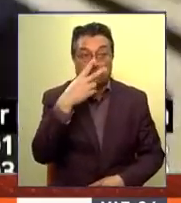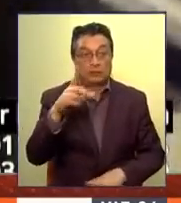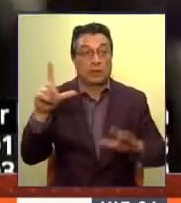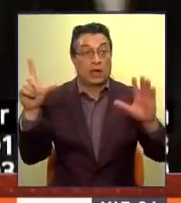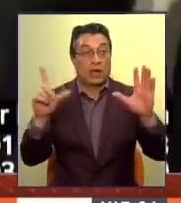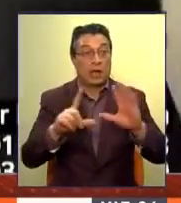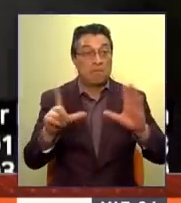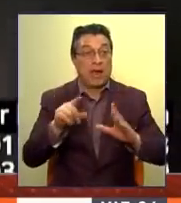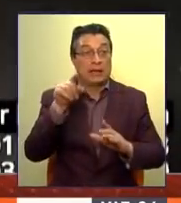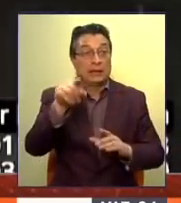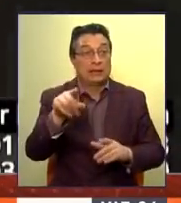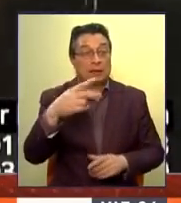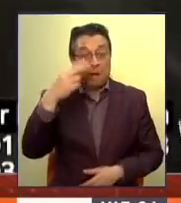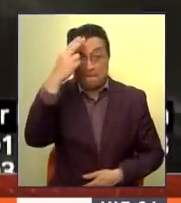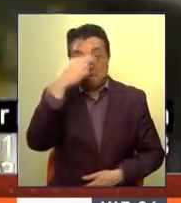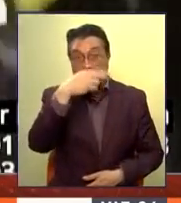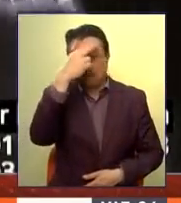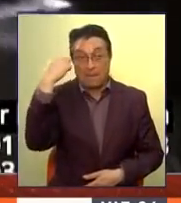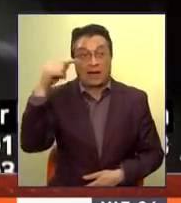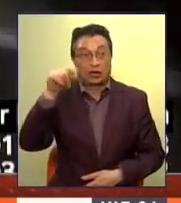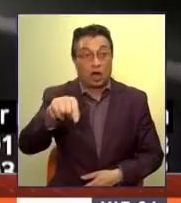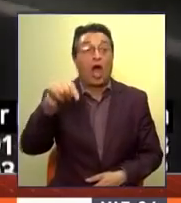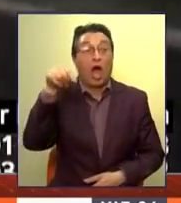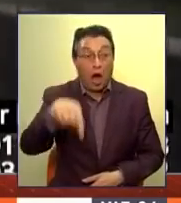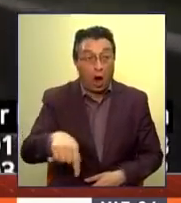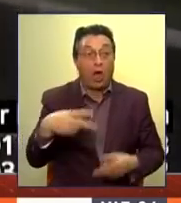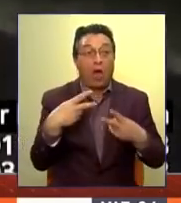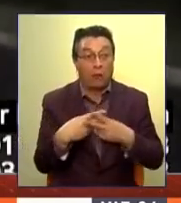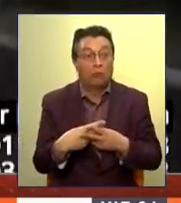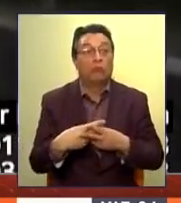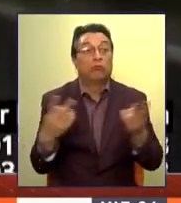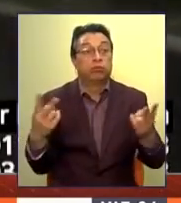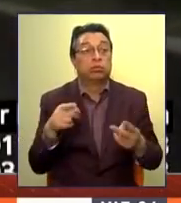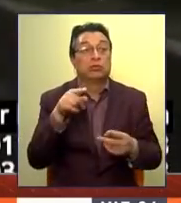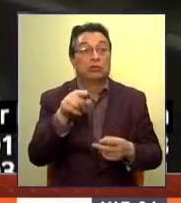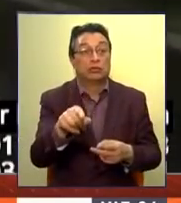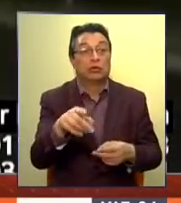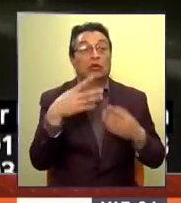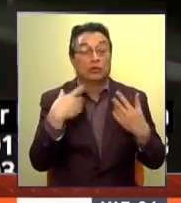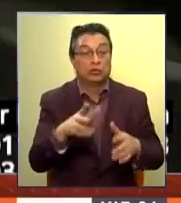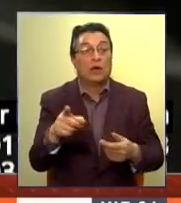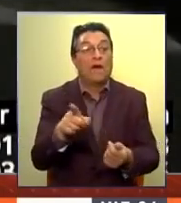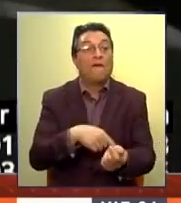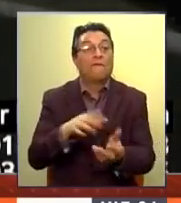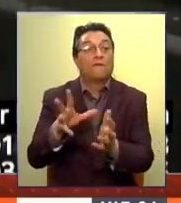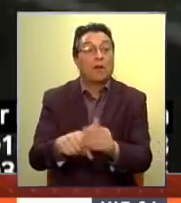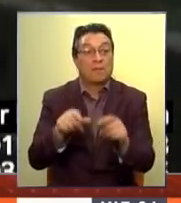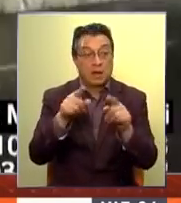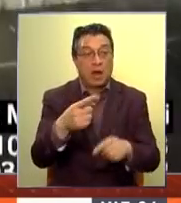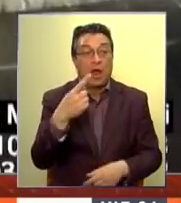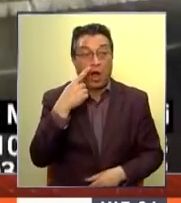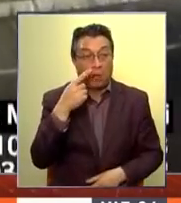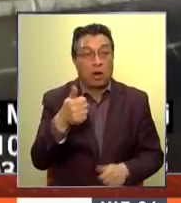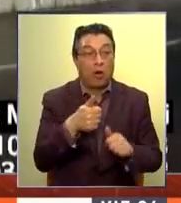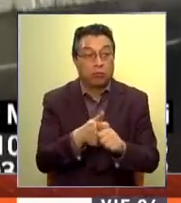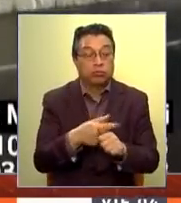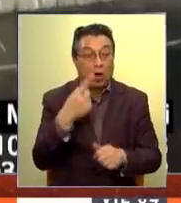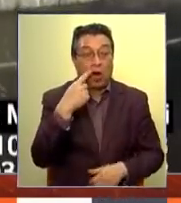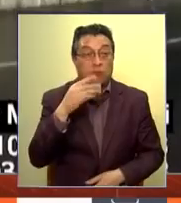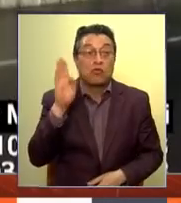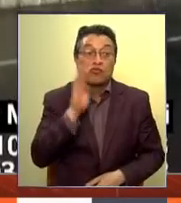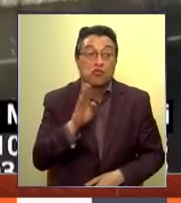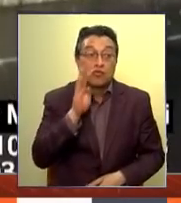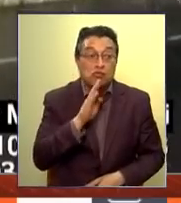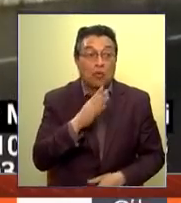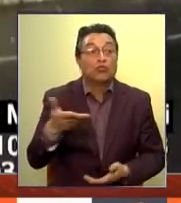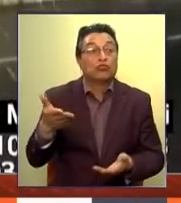un hecho que ocurrió en marzo, pero que recién hoy se conoce tras la presión ejercida por la familia de este hombre, un afroamericano que murió